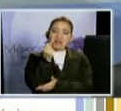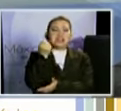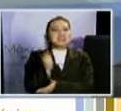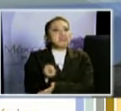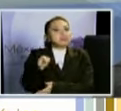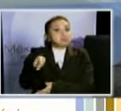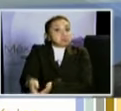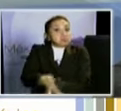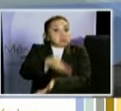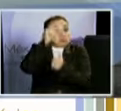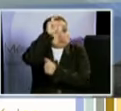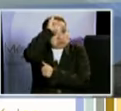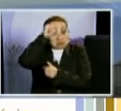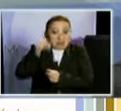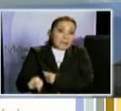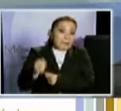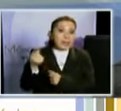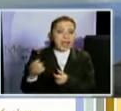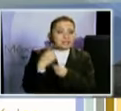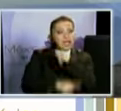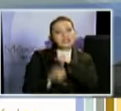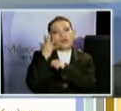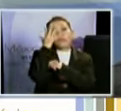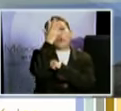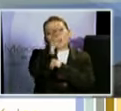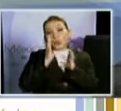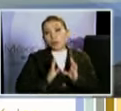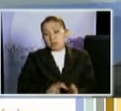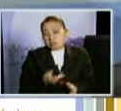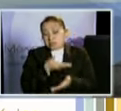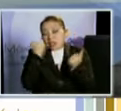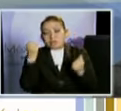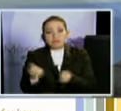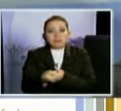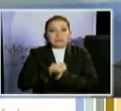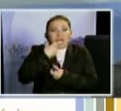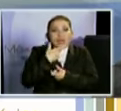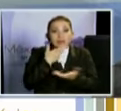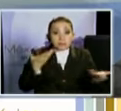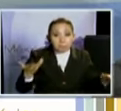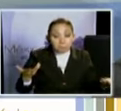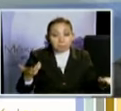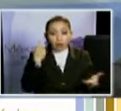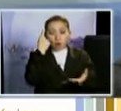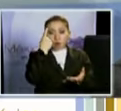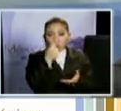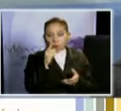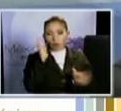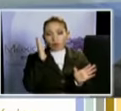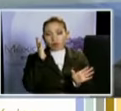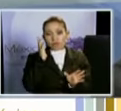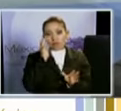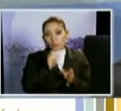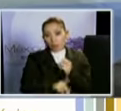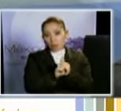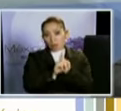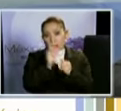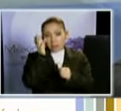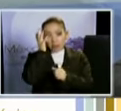sabe qué efecto van a tener en su cuerpo. Y creo que uno de los desafíos será